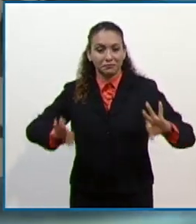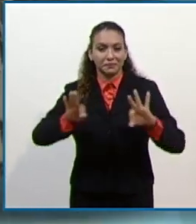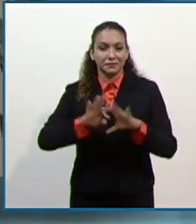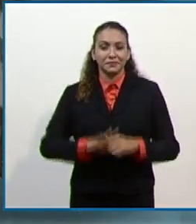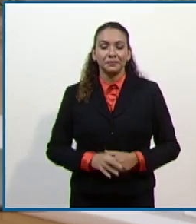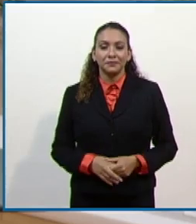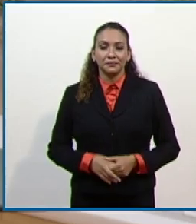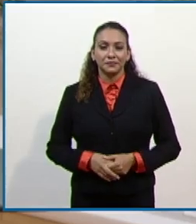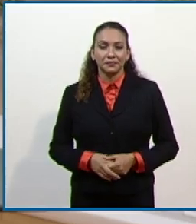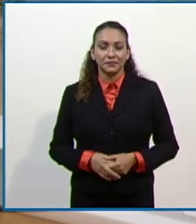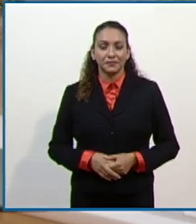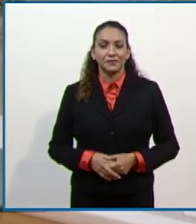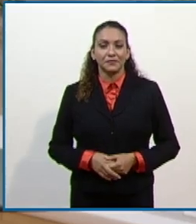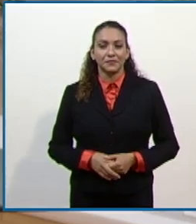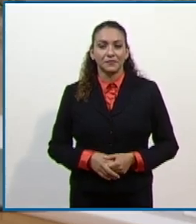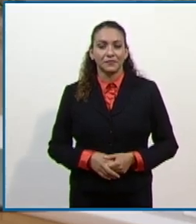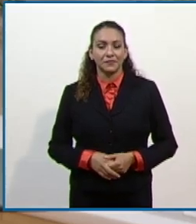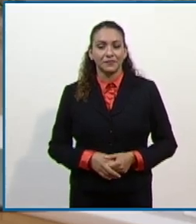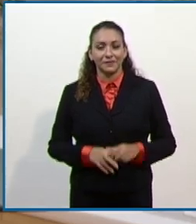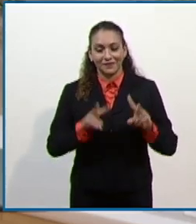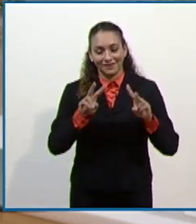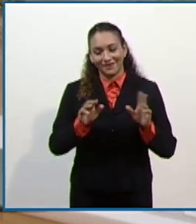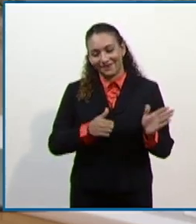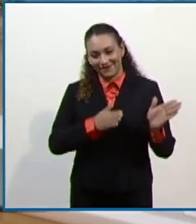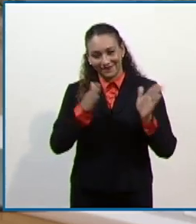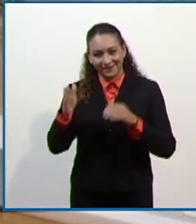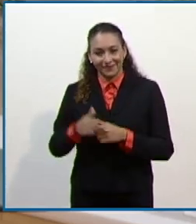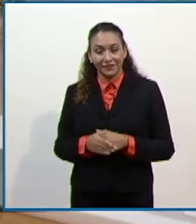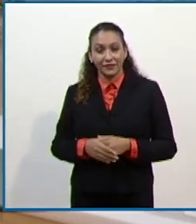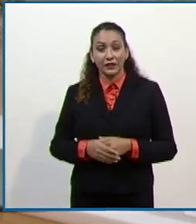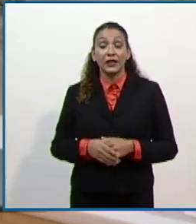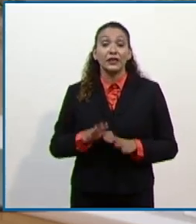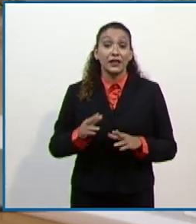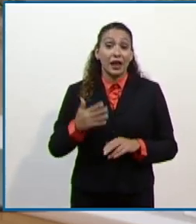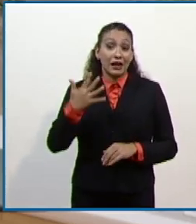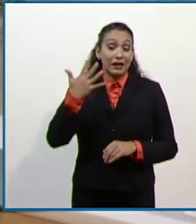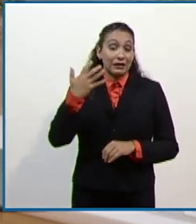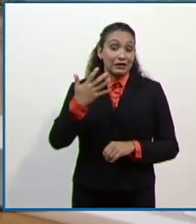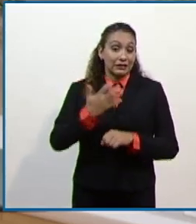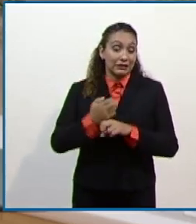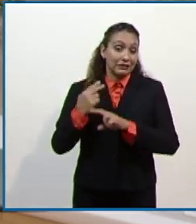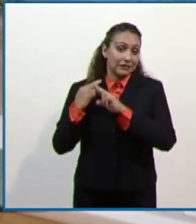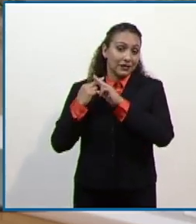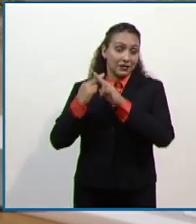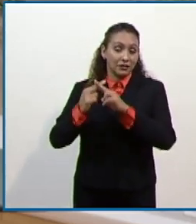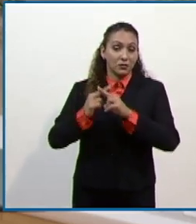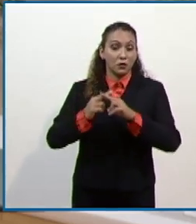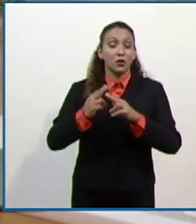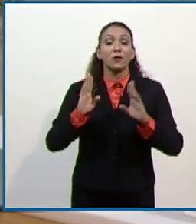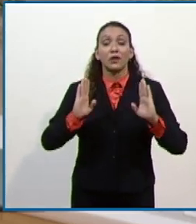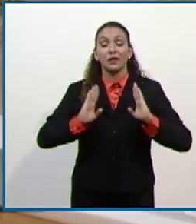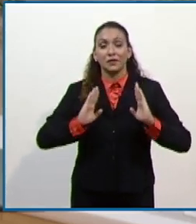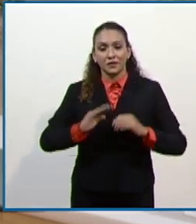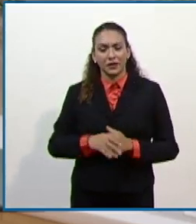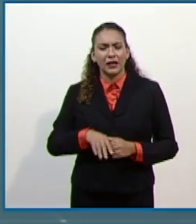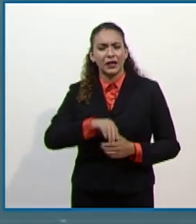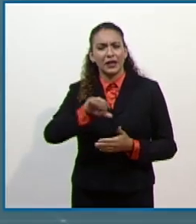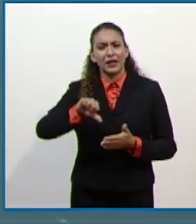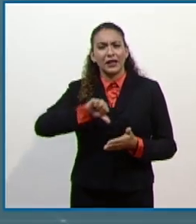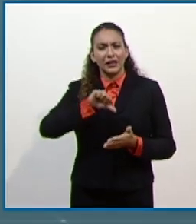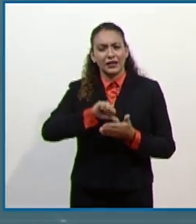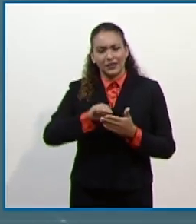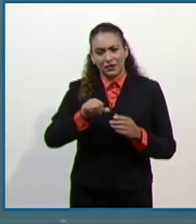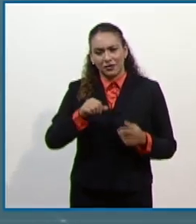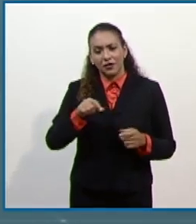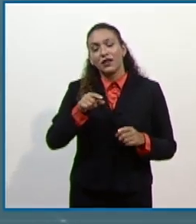Daza. En más noticias, en el marco del 5º aniversario de la Guardia Nacional, el Centro de Derechos Humanos Miguel Agustín